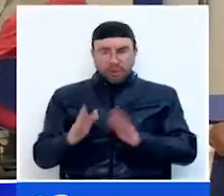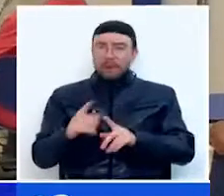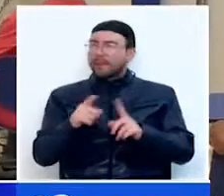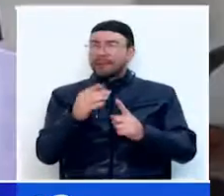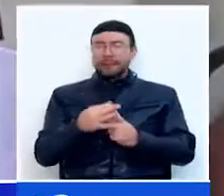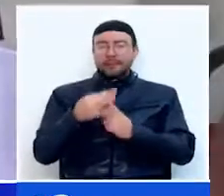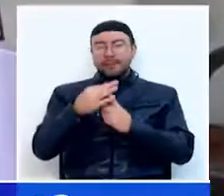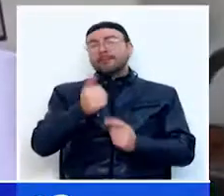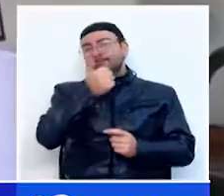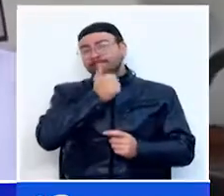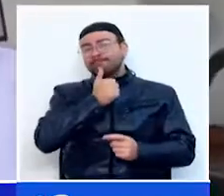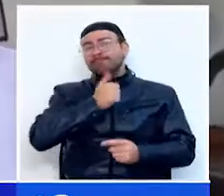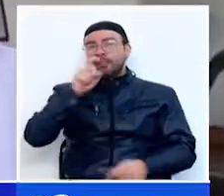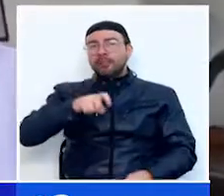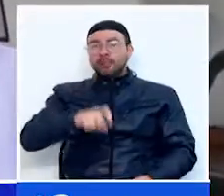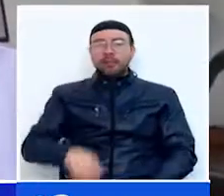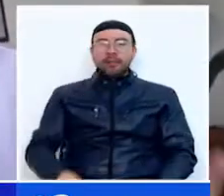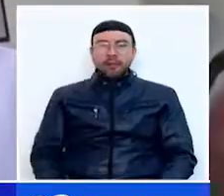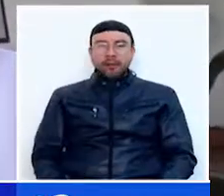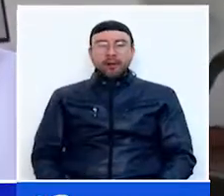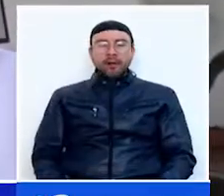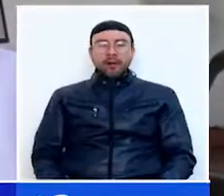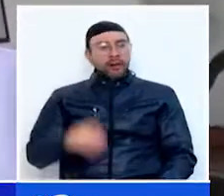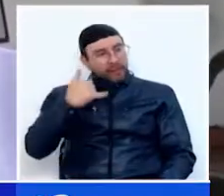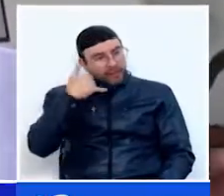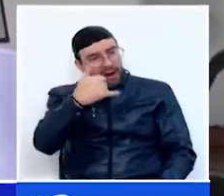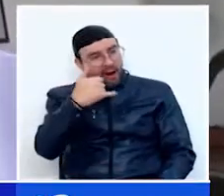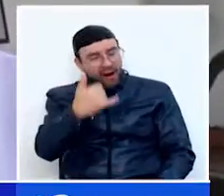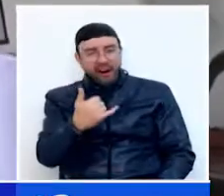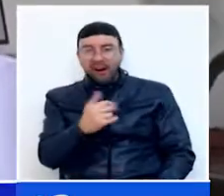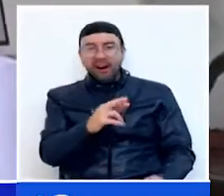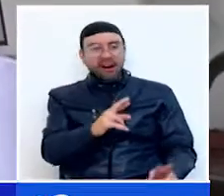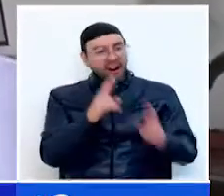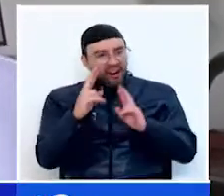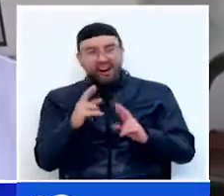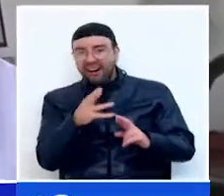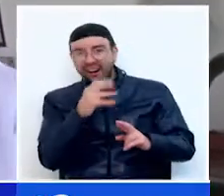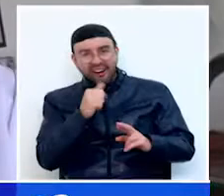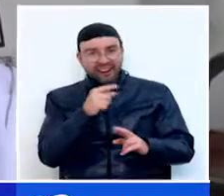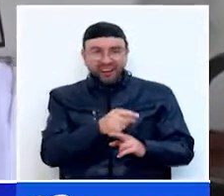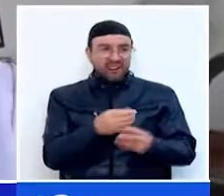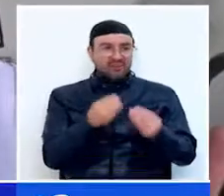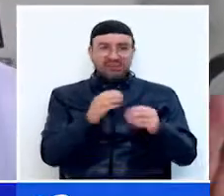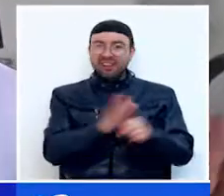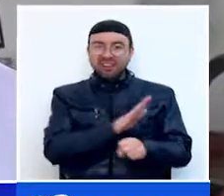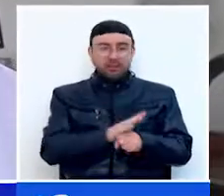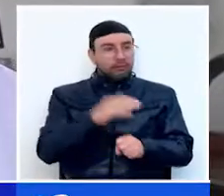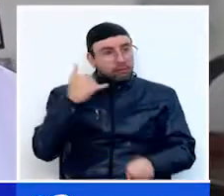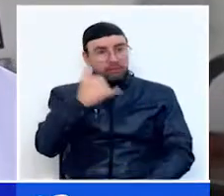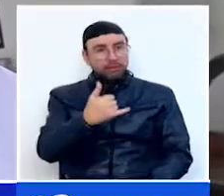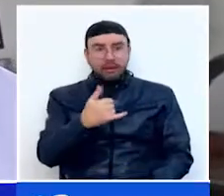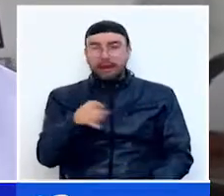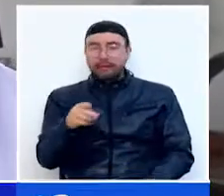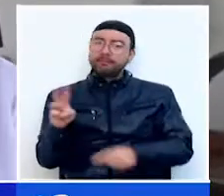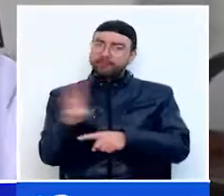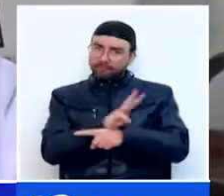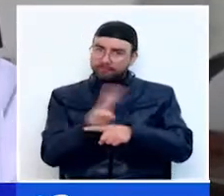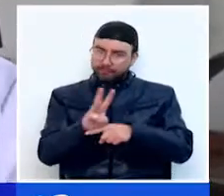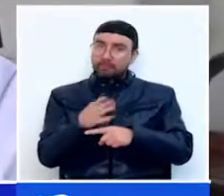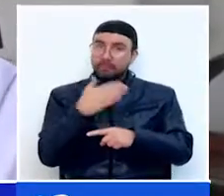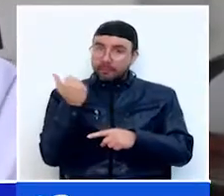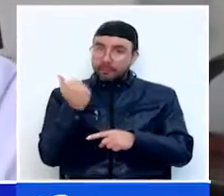tenga paciencia. Como llaman y está complicado porque la línea está colapsada, entonces mejor entran a la página